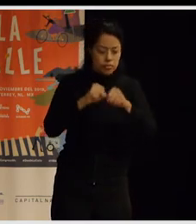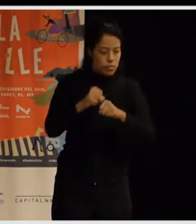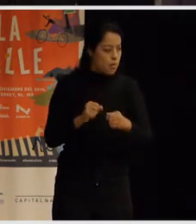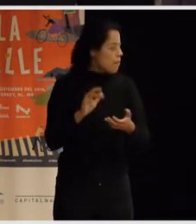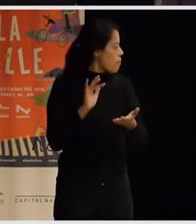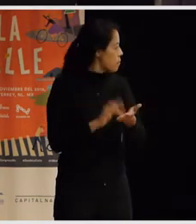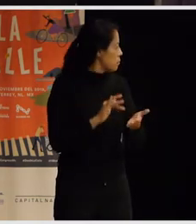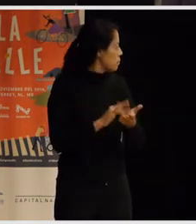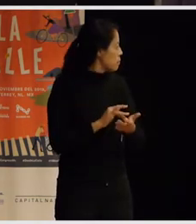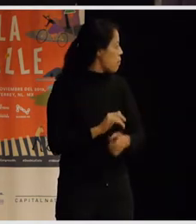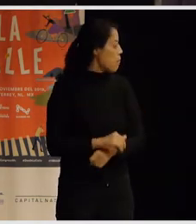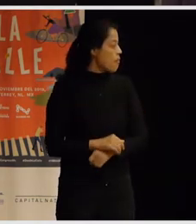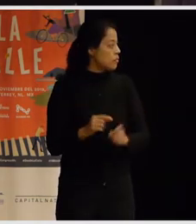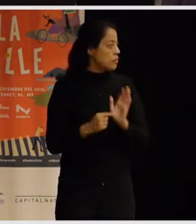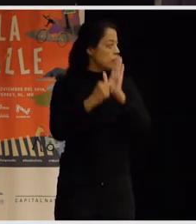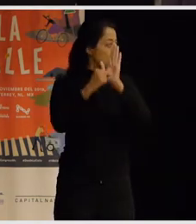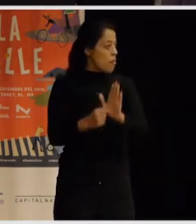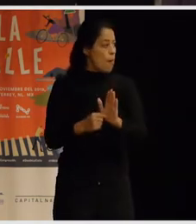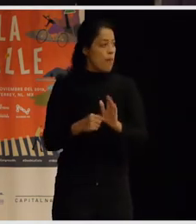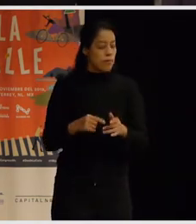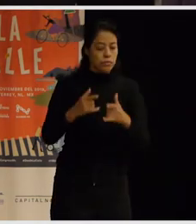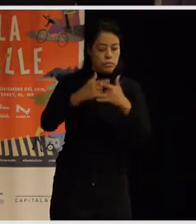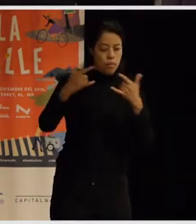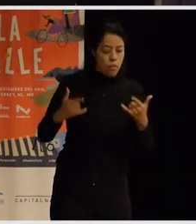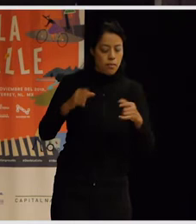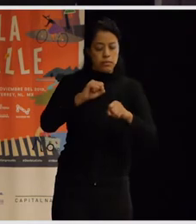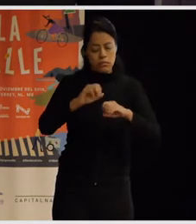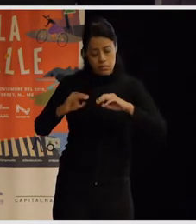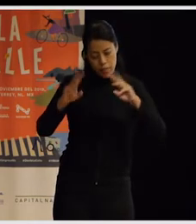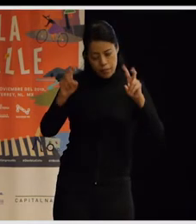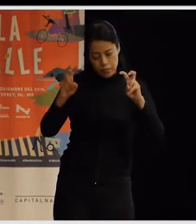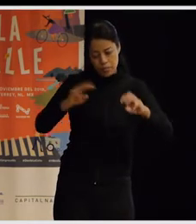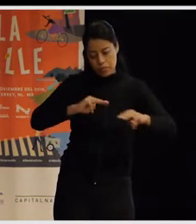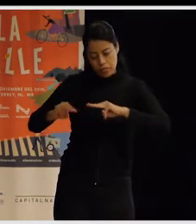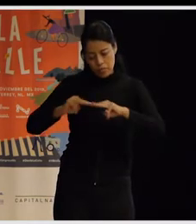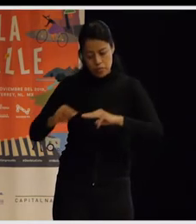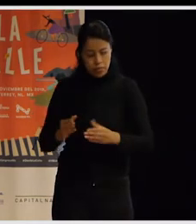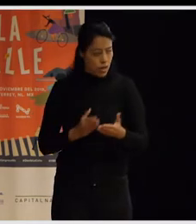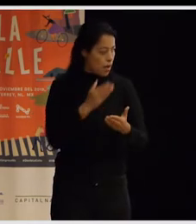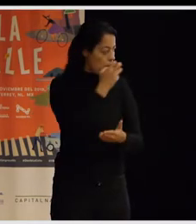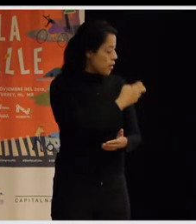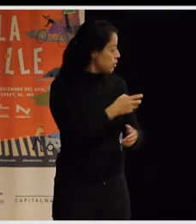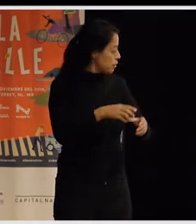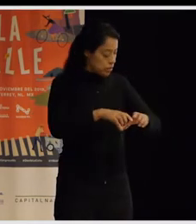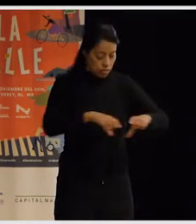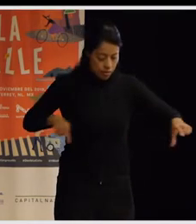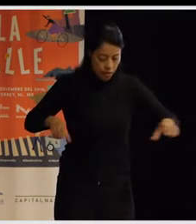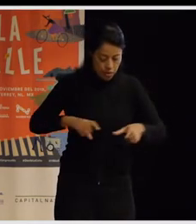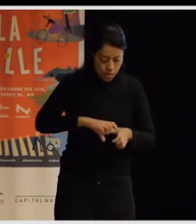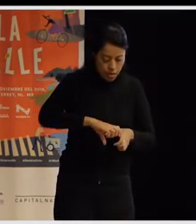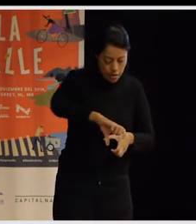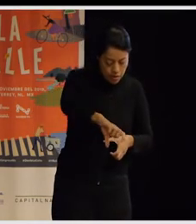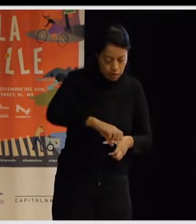también pues proyectado documentales que tienen que ver con movilidad la siguiente es un cruce peatonal que pusimos cerca de la universidad con la